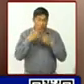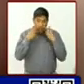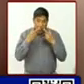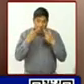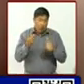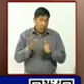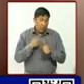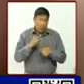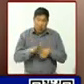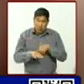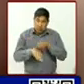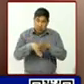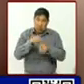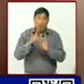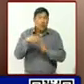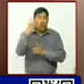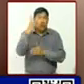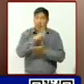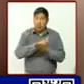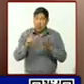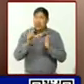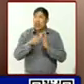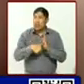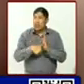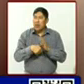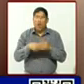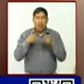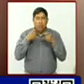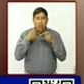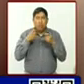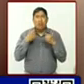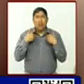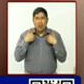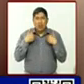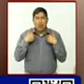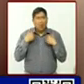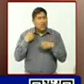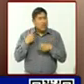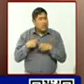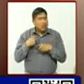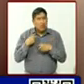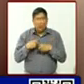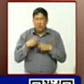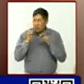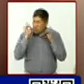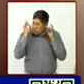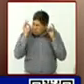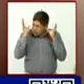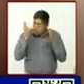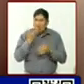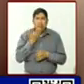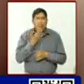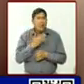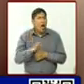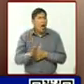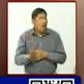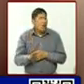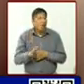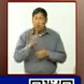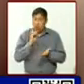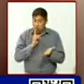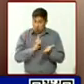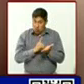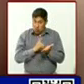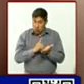los primeros pasos después de 2 semanas, después de que el pronóstico que ella tenía era realmente muy malo. El doctor